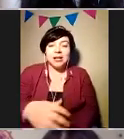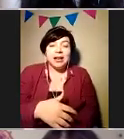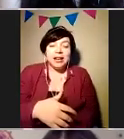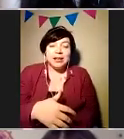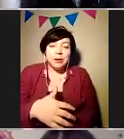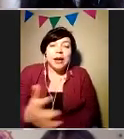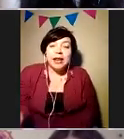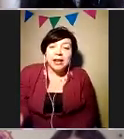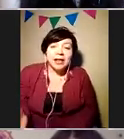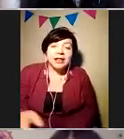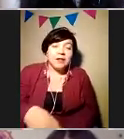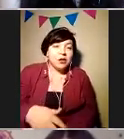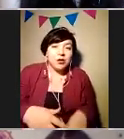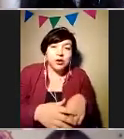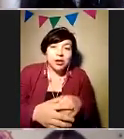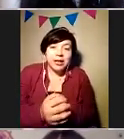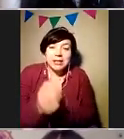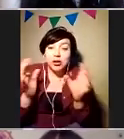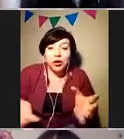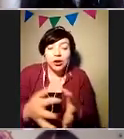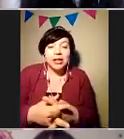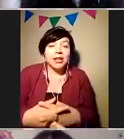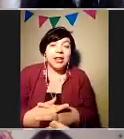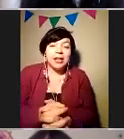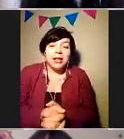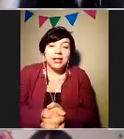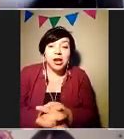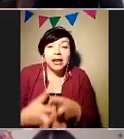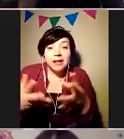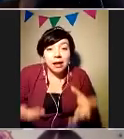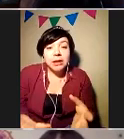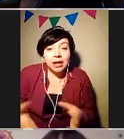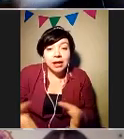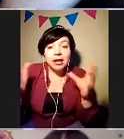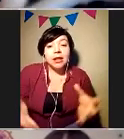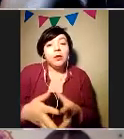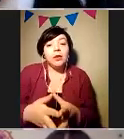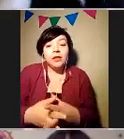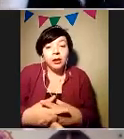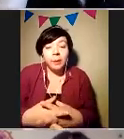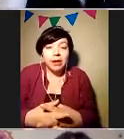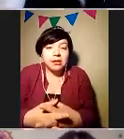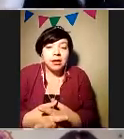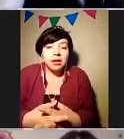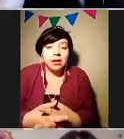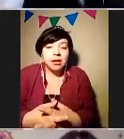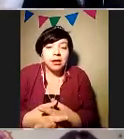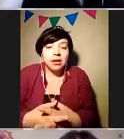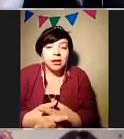ciudades como Los Ángeles, lugares que tal vez no son el centro, ni son las grandes capitales y las grandes urbes de los países.